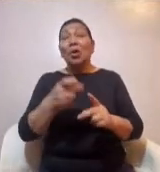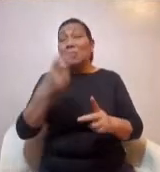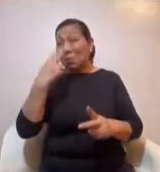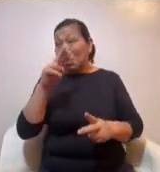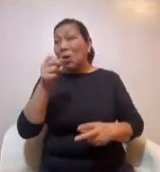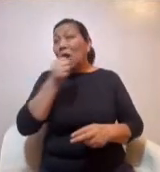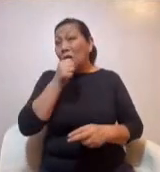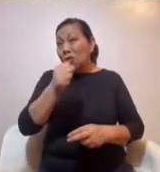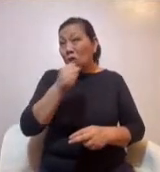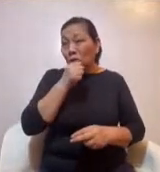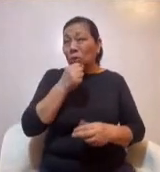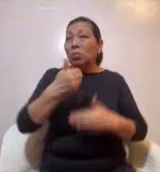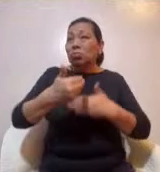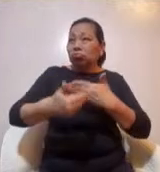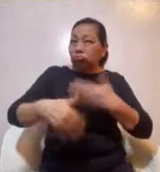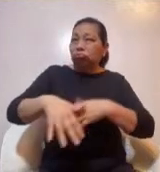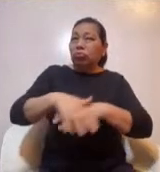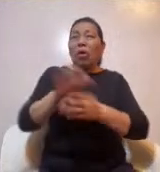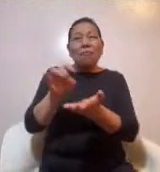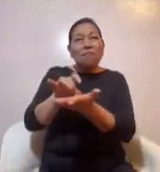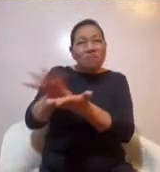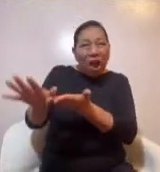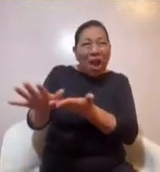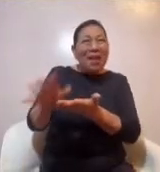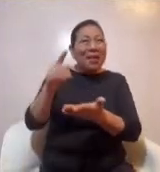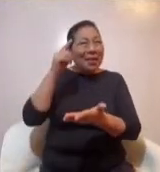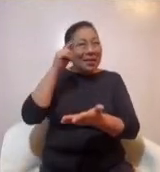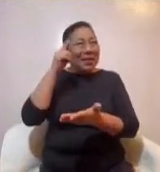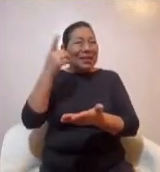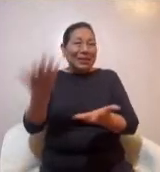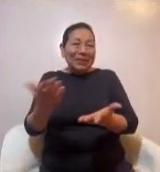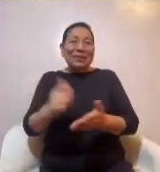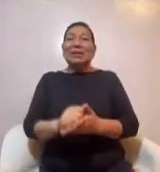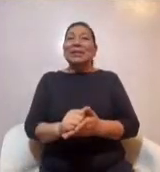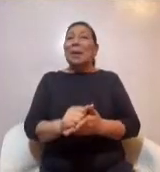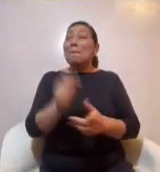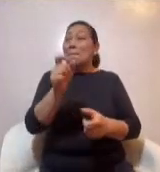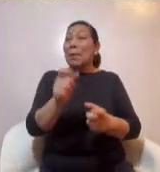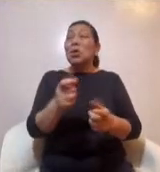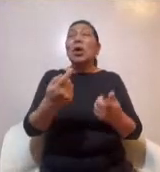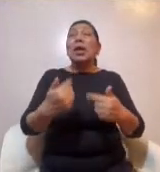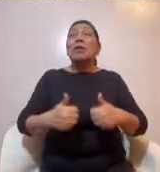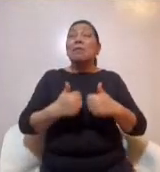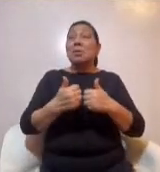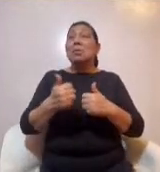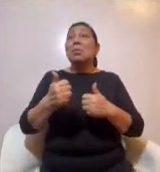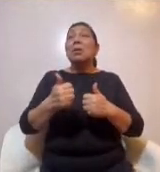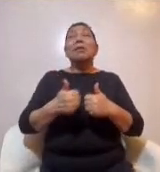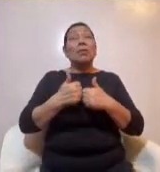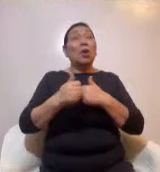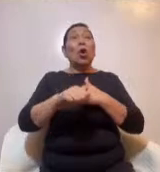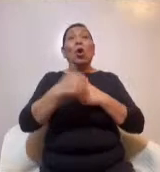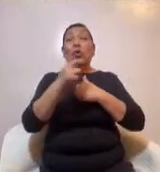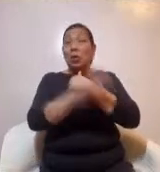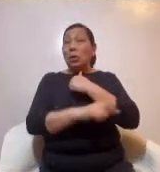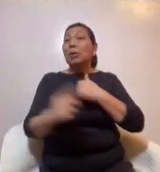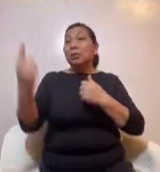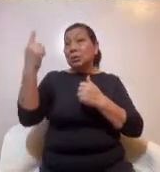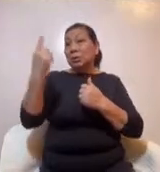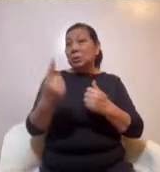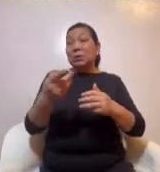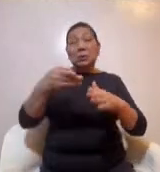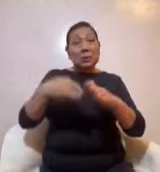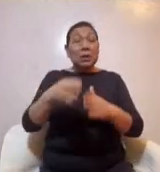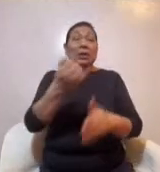bueno, vemos en las noticias también cómo hay procesos de expulsión, cómo hay expulsión de personas migrantes, ¿no? Entonces creo que el que